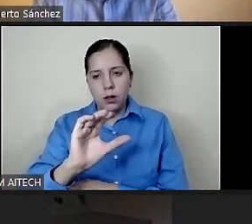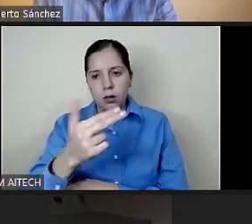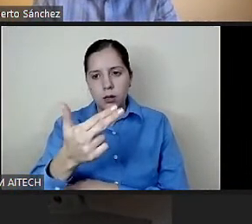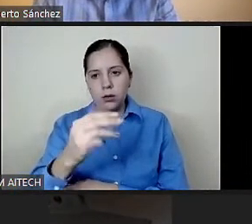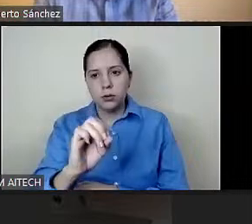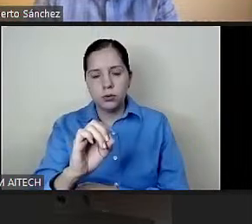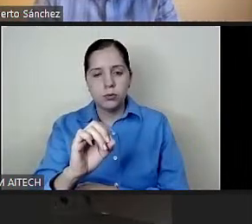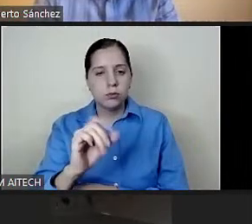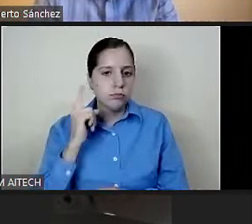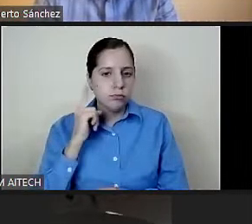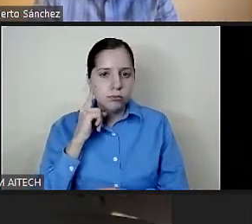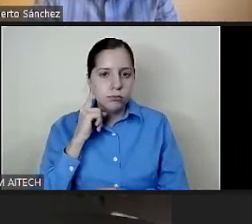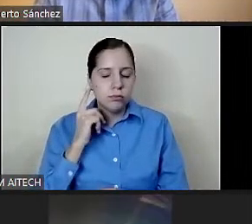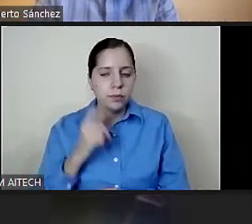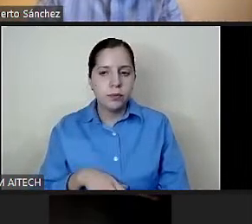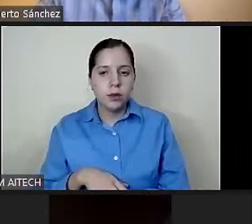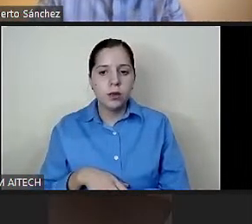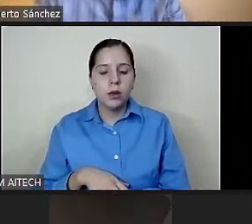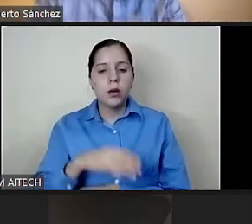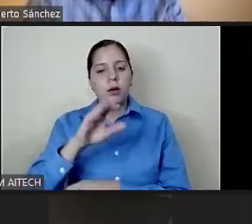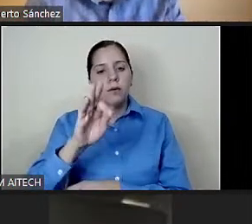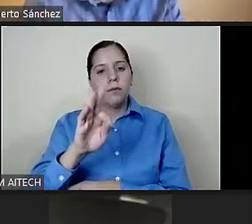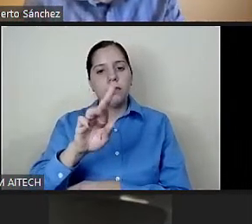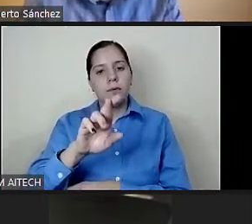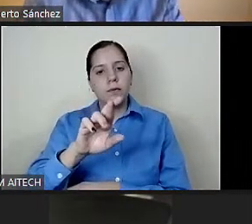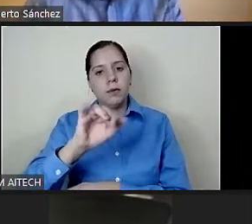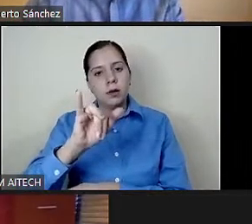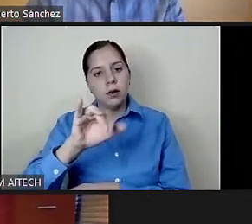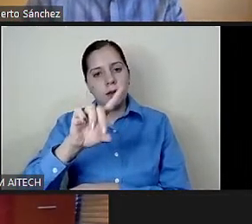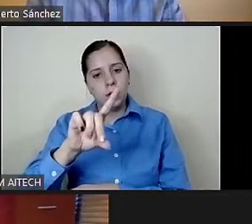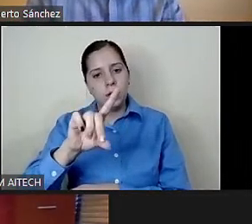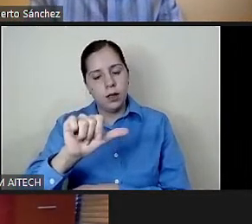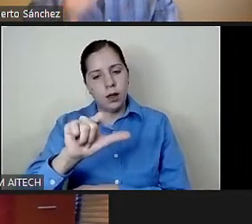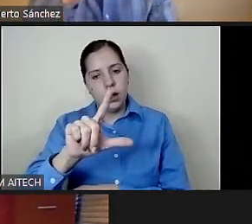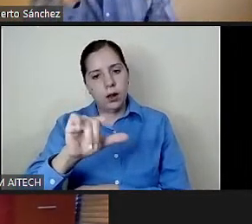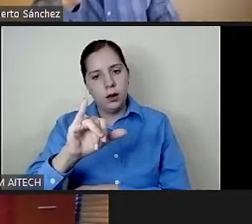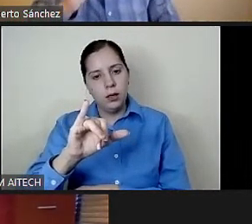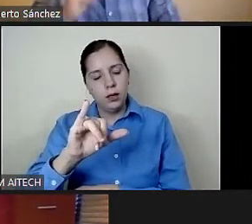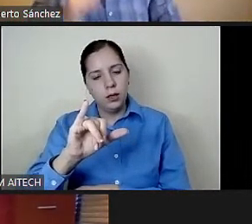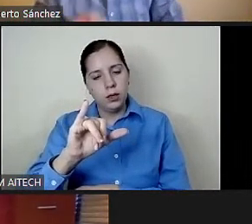No nos escucho. Consejera Frida Libertad Licano Ramírez. A favor.